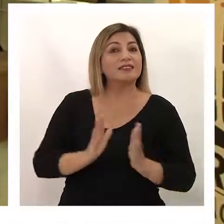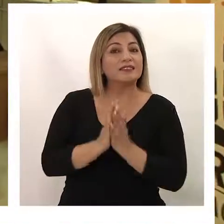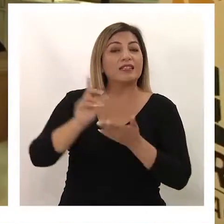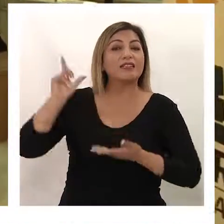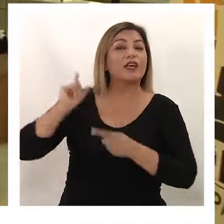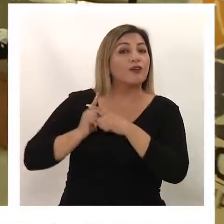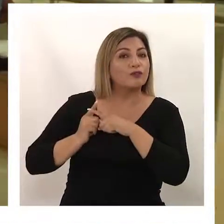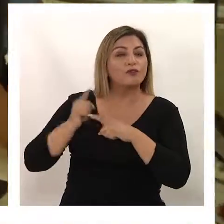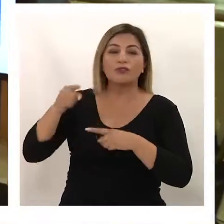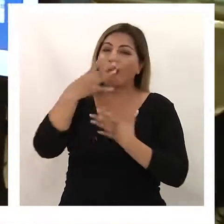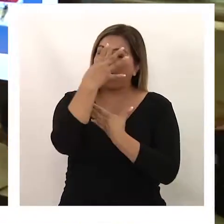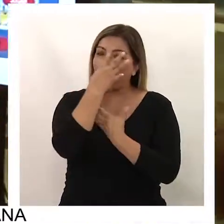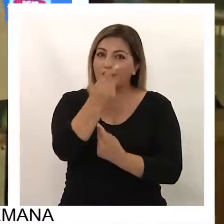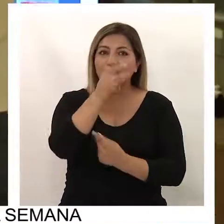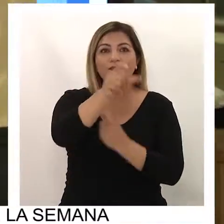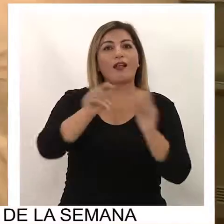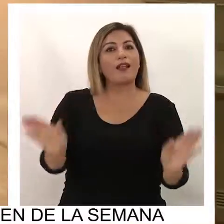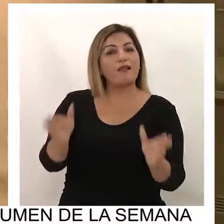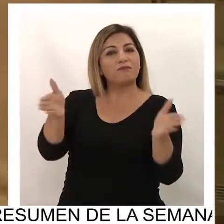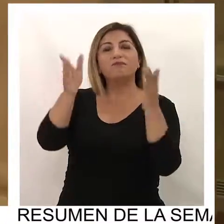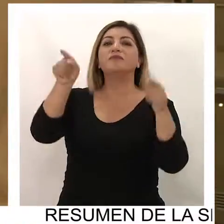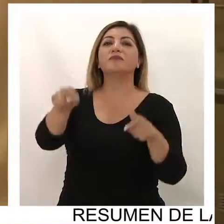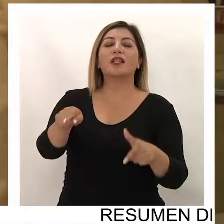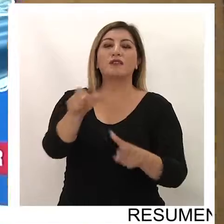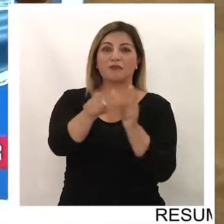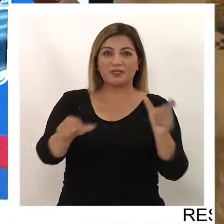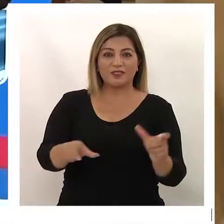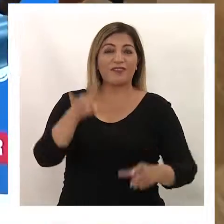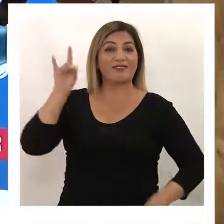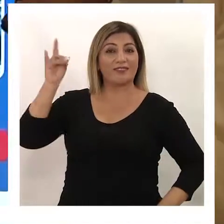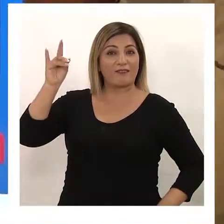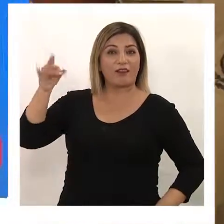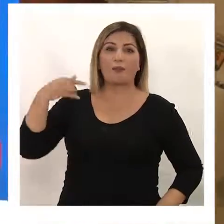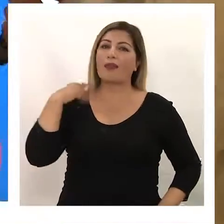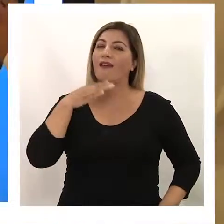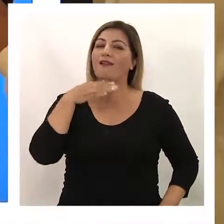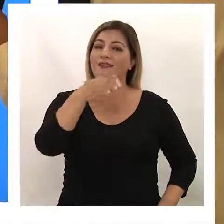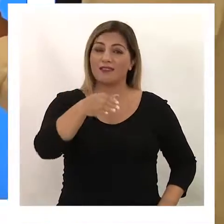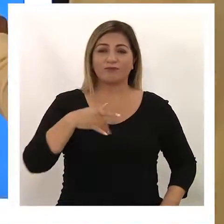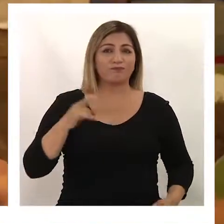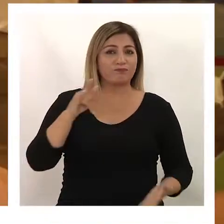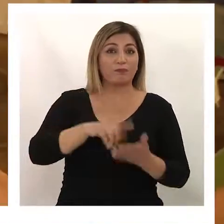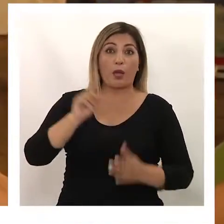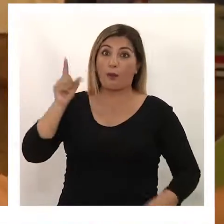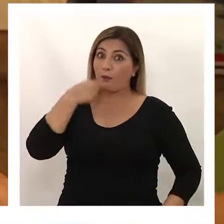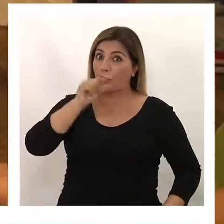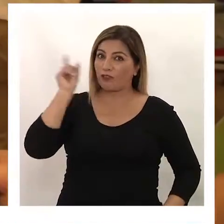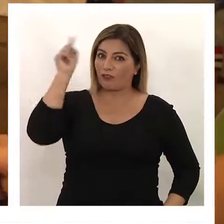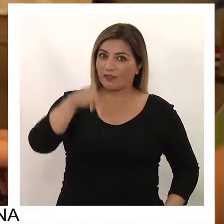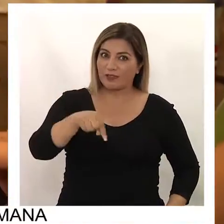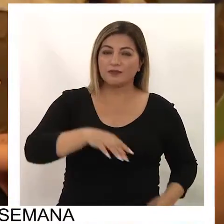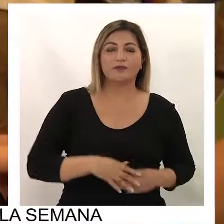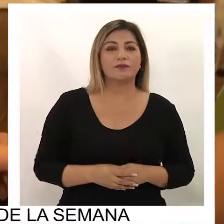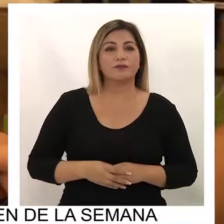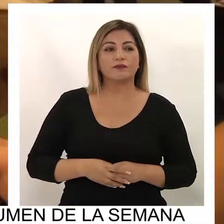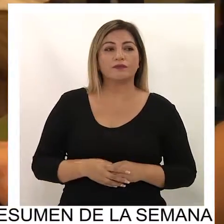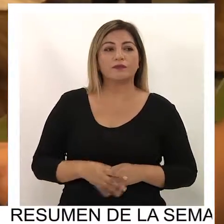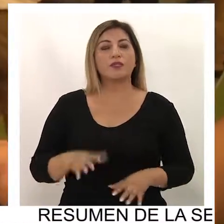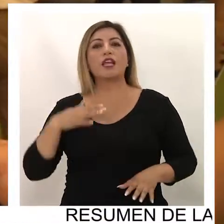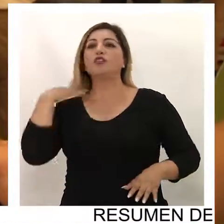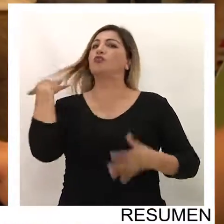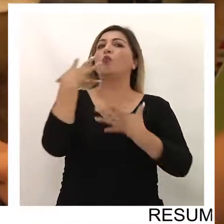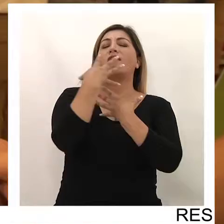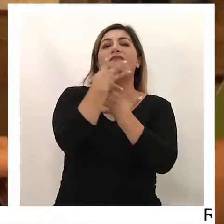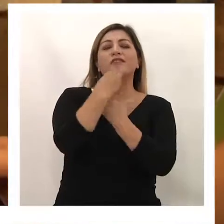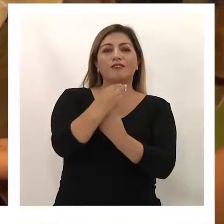que entusiasmaron a los cruceños para visitar Iquique próximamente Es un atractivo para que la gente vea